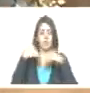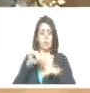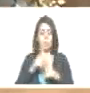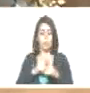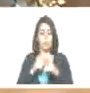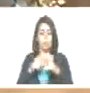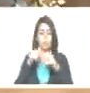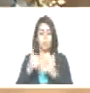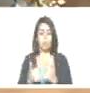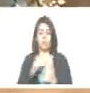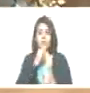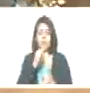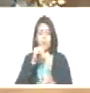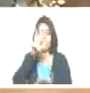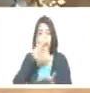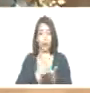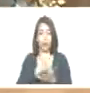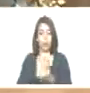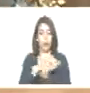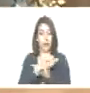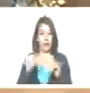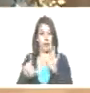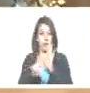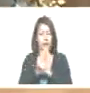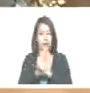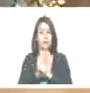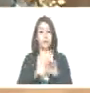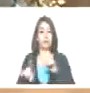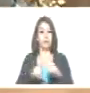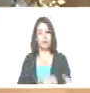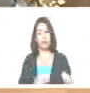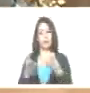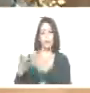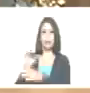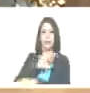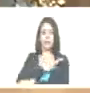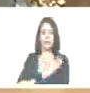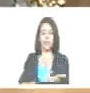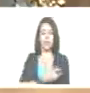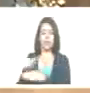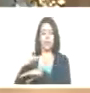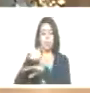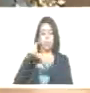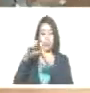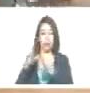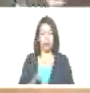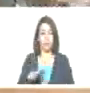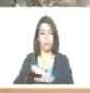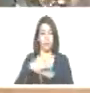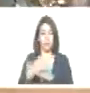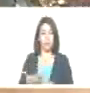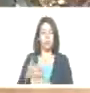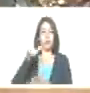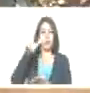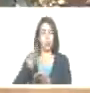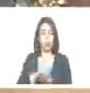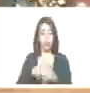declaró sancionada la ley y ordenó remitirla al Poder Ejecutivo a los fines de su promulgación.